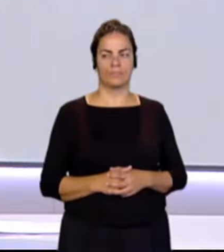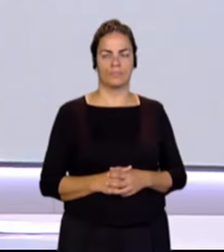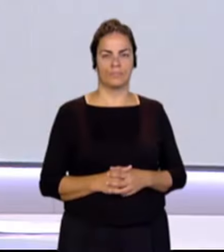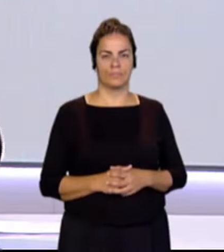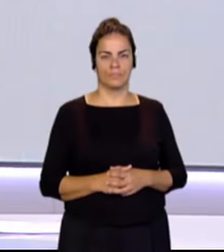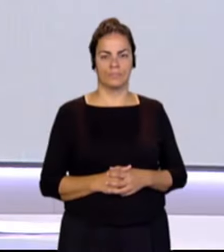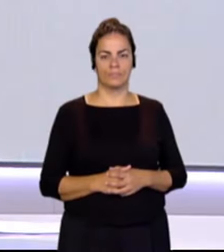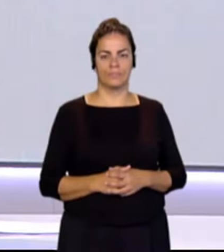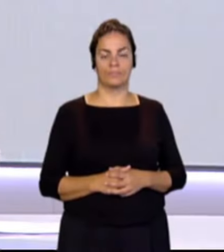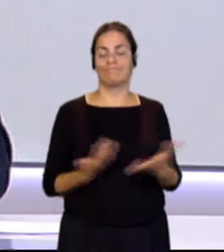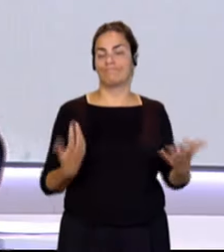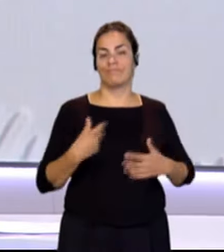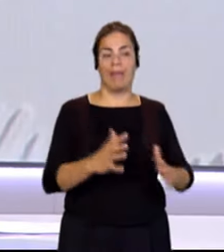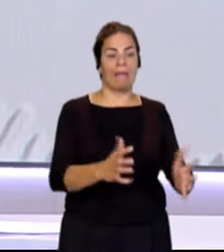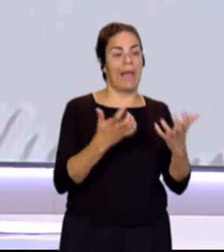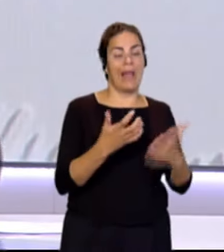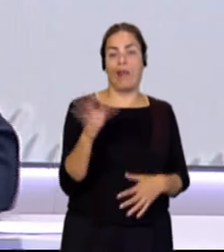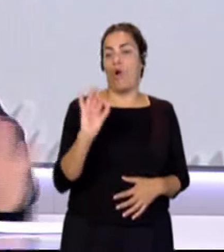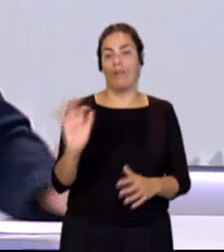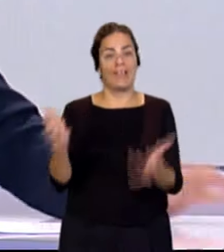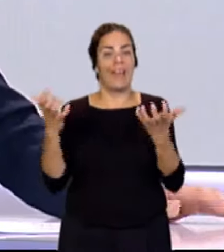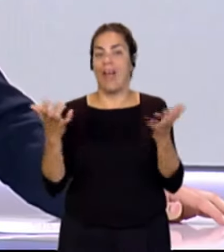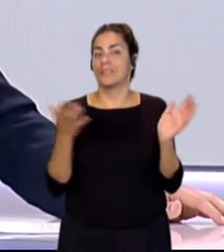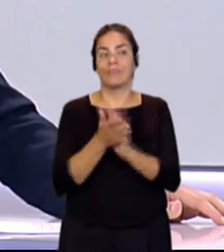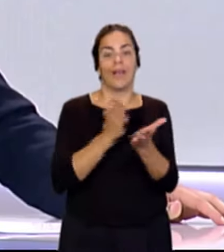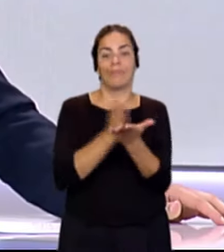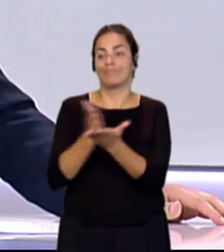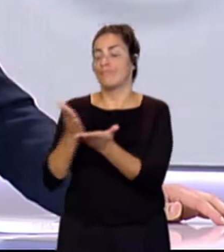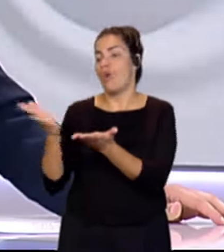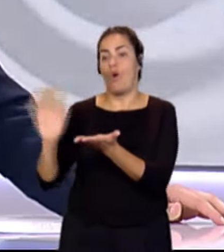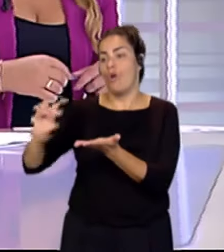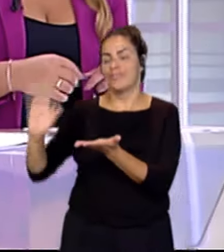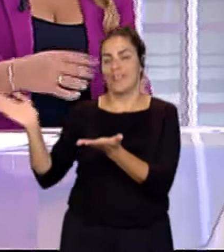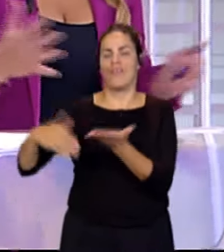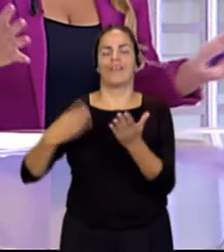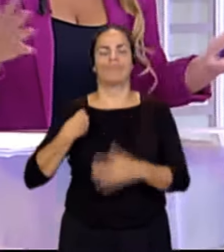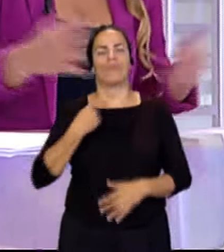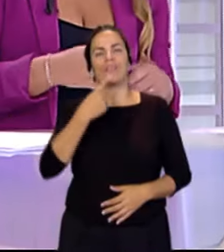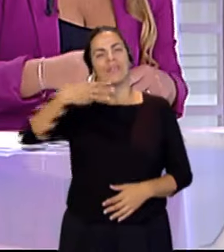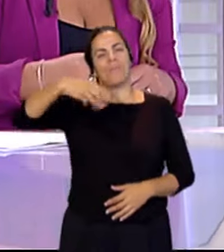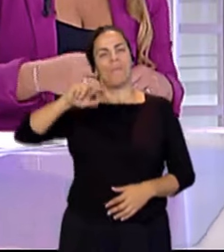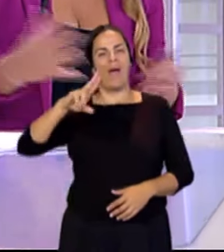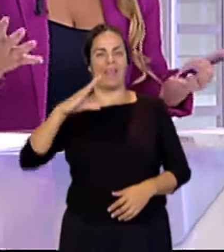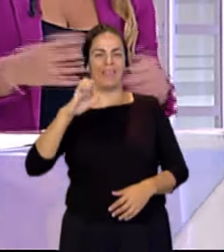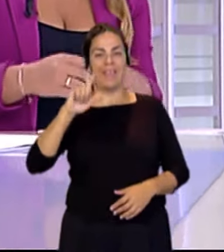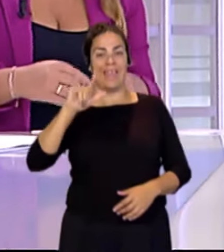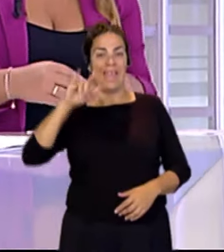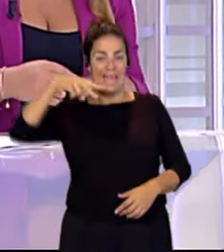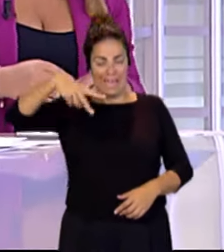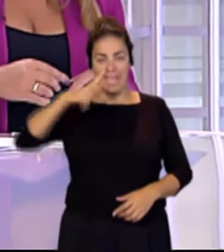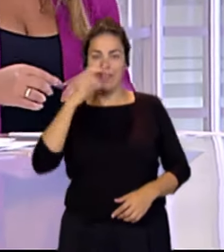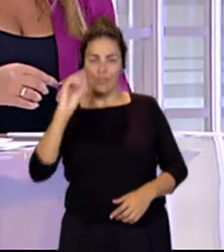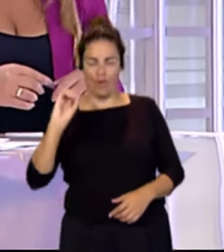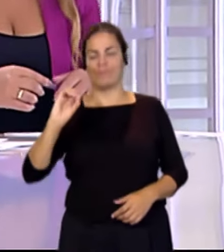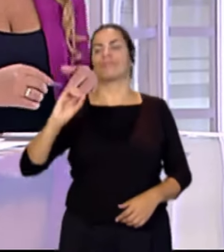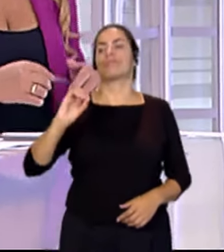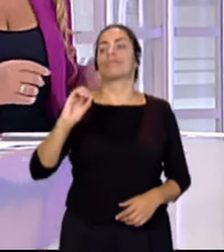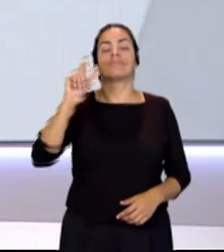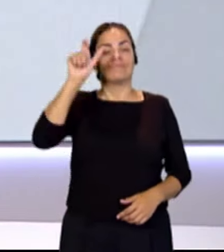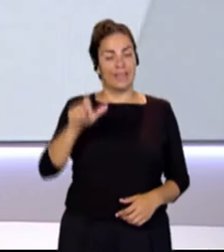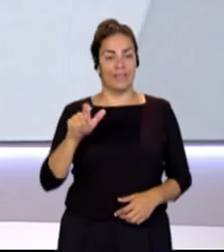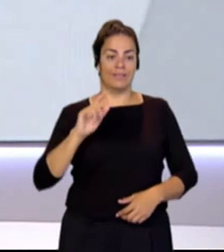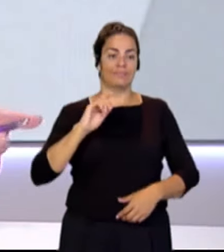puedes ganar o ganar no ve más allá Marcelino huertas qué tal fati Buenos días el brasileño Antonio que es el timón de Lenovo tenerife muy buenos